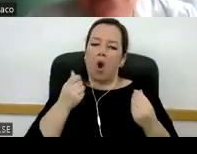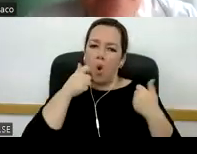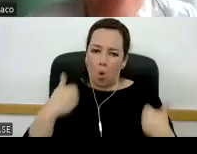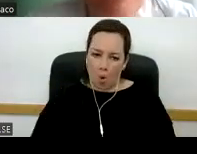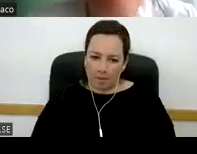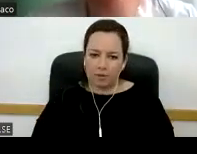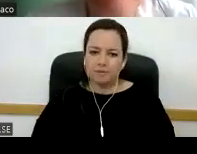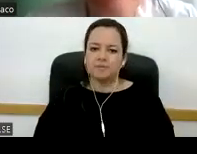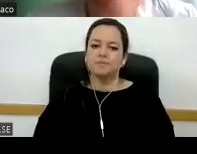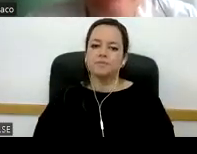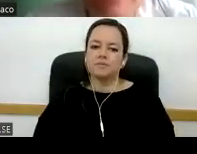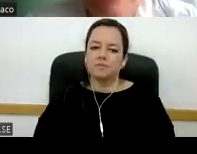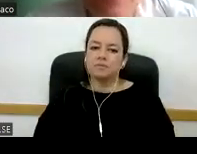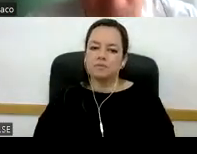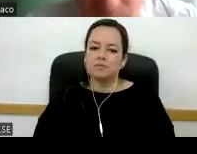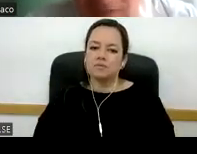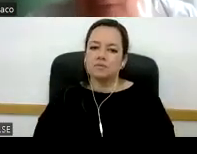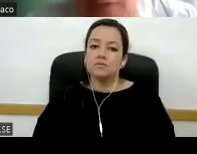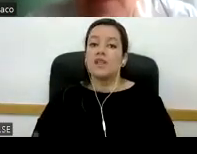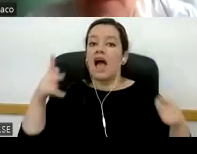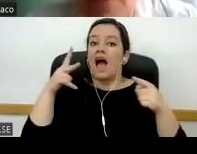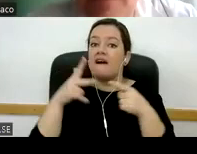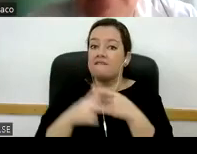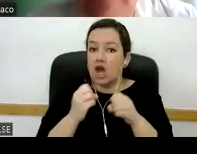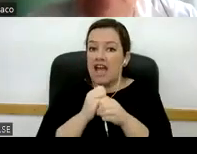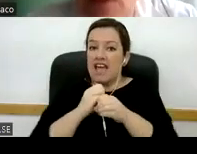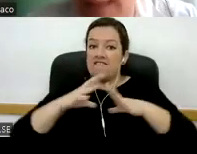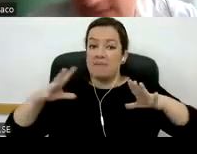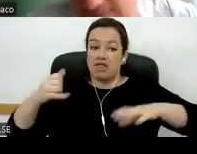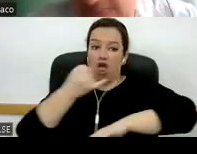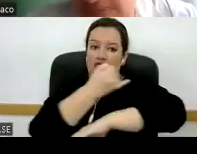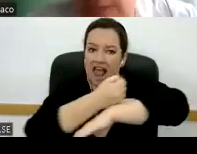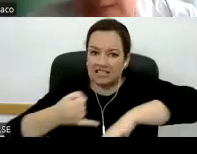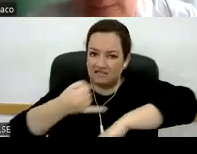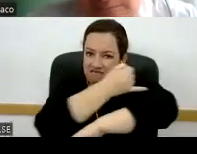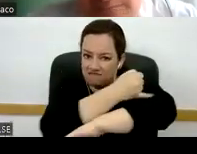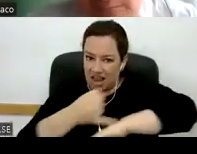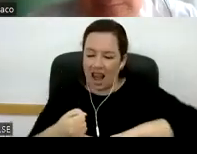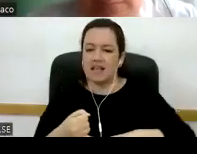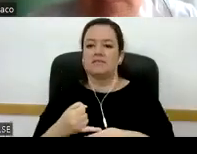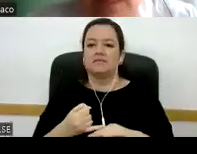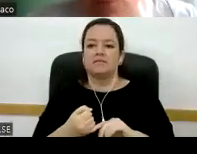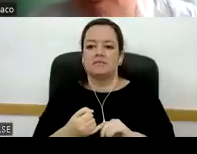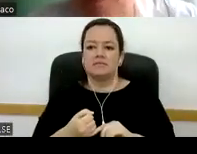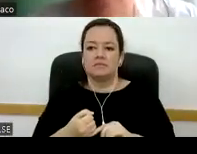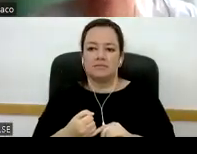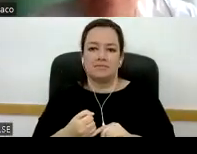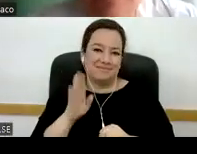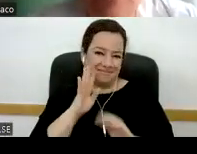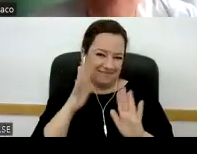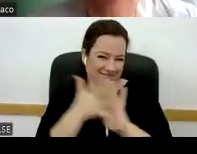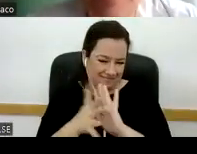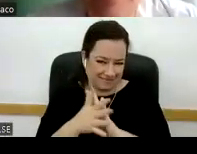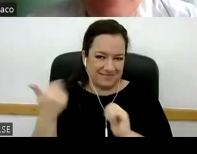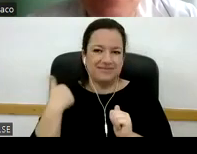valga la redundancia. Disminuimos la situación de inflamación arterial crónica, que hemos repasado en algunas